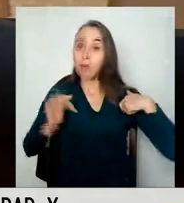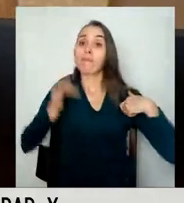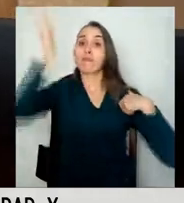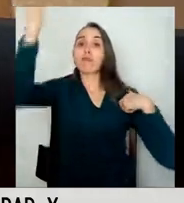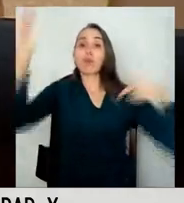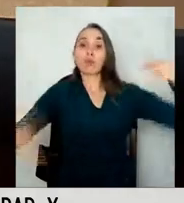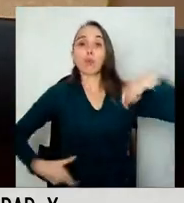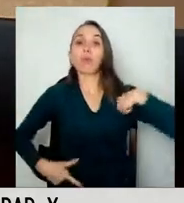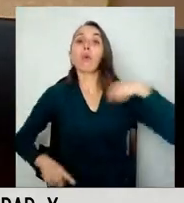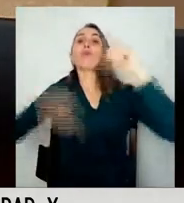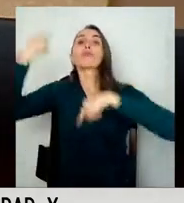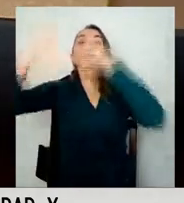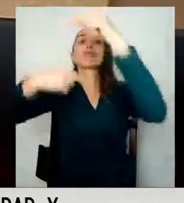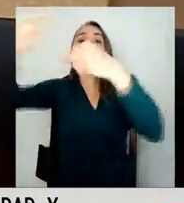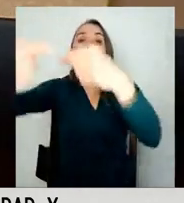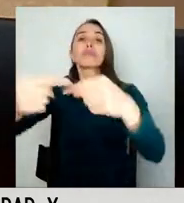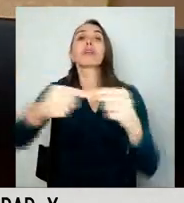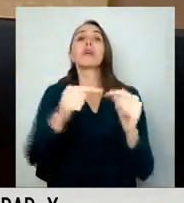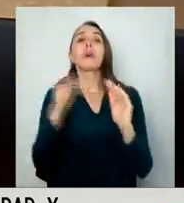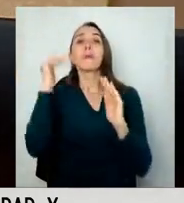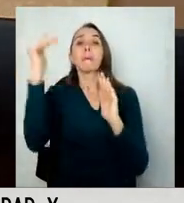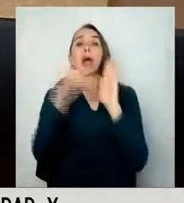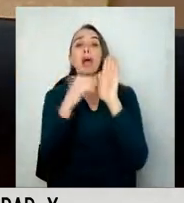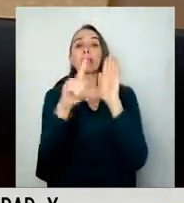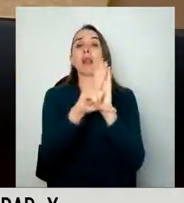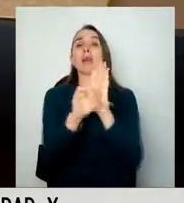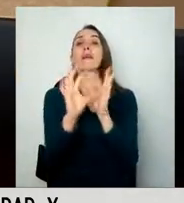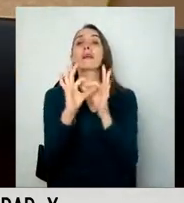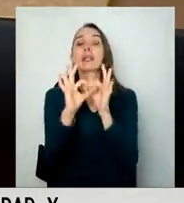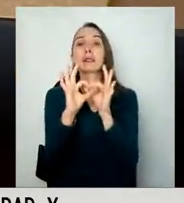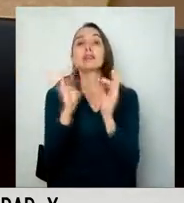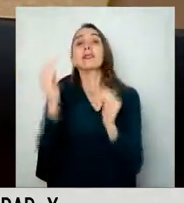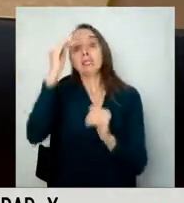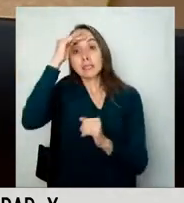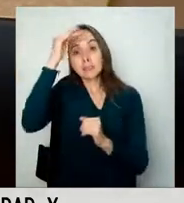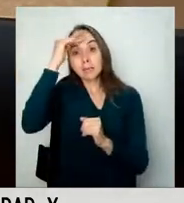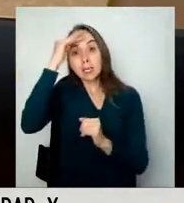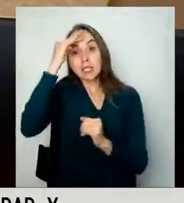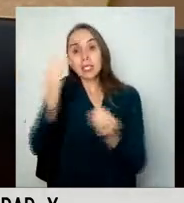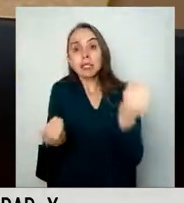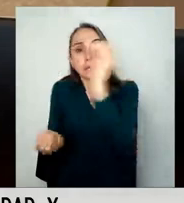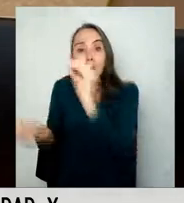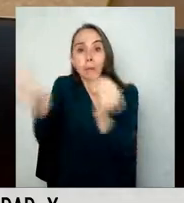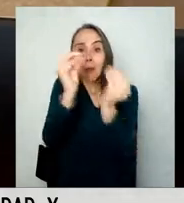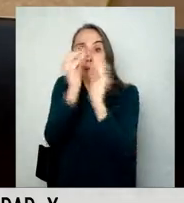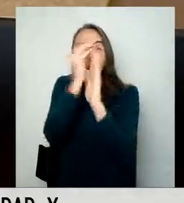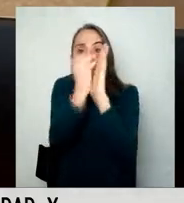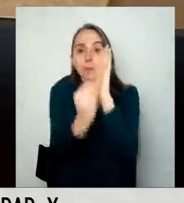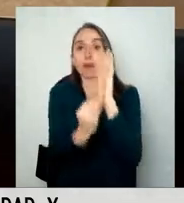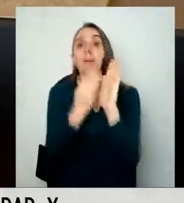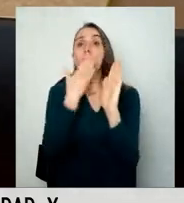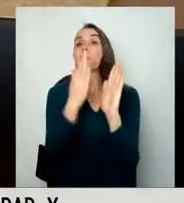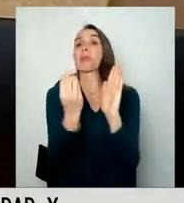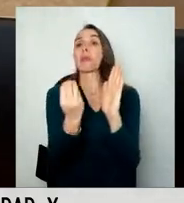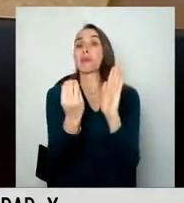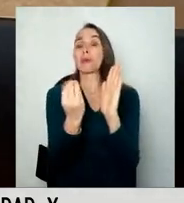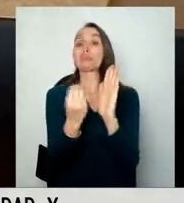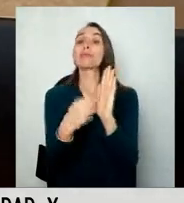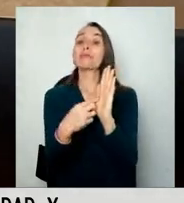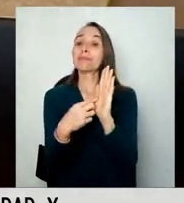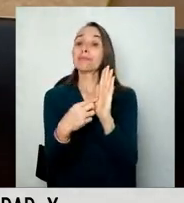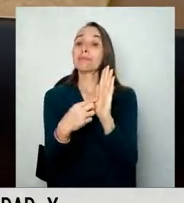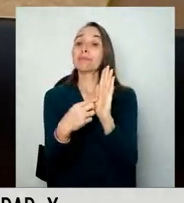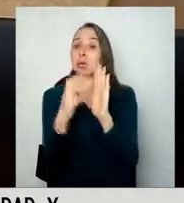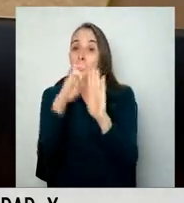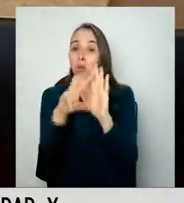siempre con la experiencia seguir mejorándolo creo que también la ley Establece que se aplicará